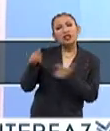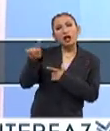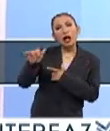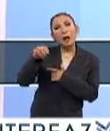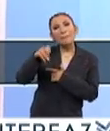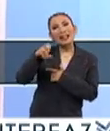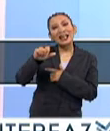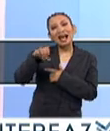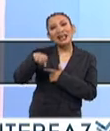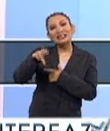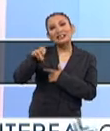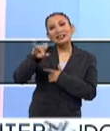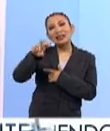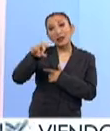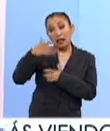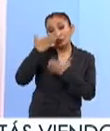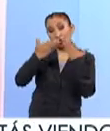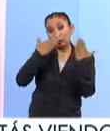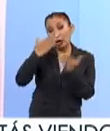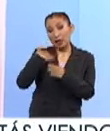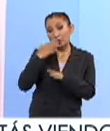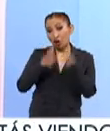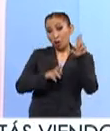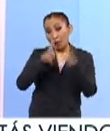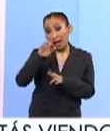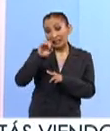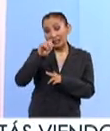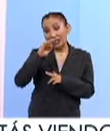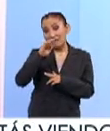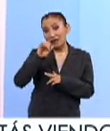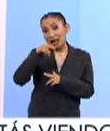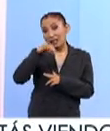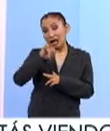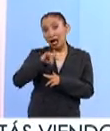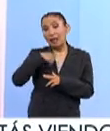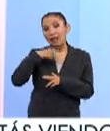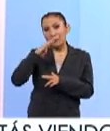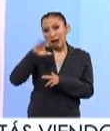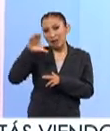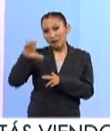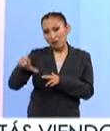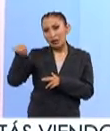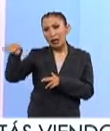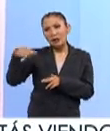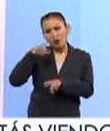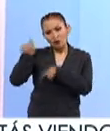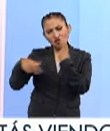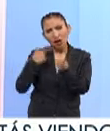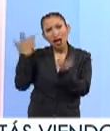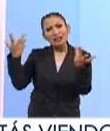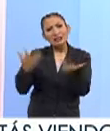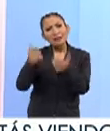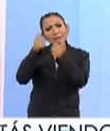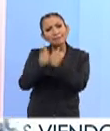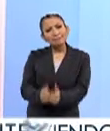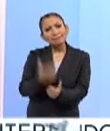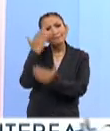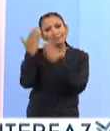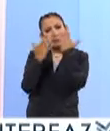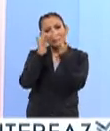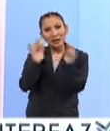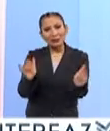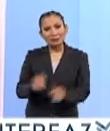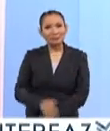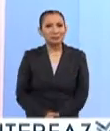de América Esquivel. Ella es estudiante de la Escuela Normal Estefanía Castañeda de Baja California y tuvo la oportunidad de realizar una estadía académica